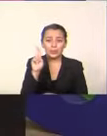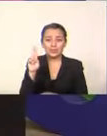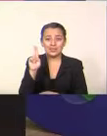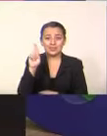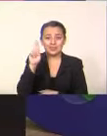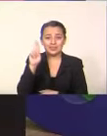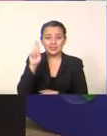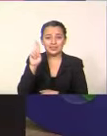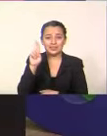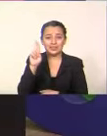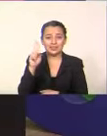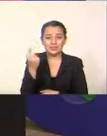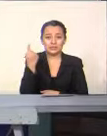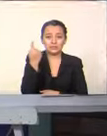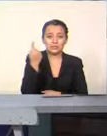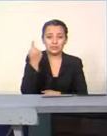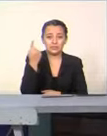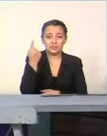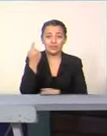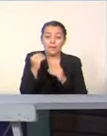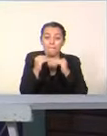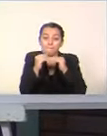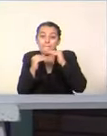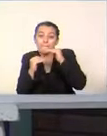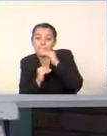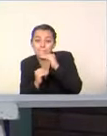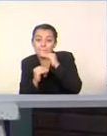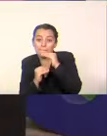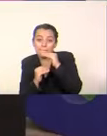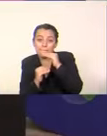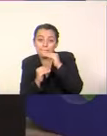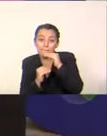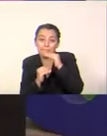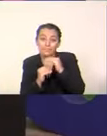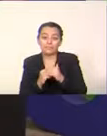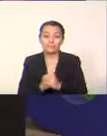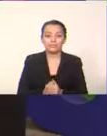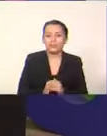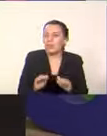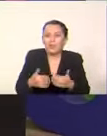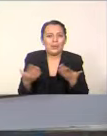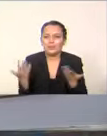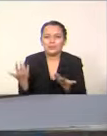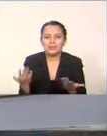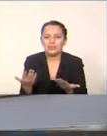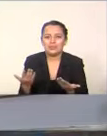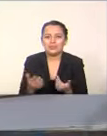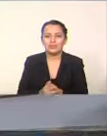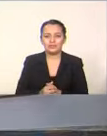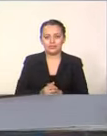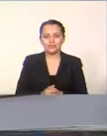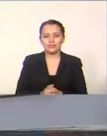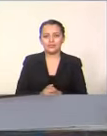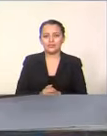las unidades del minuendo es más pequeño que las unidades del sustrahendo? ¿Cómo podríamos hacer? Tenemos aquí tarjetas numéricas, pero